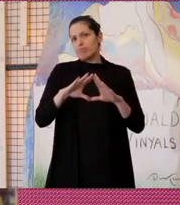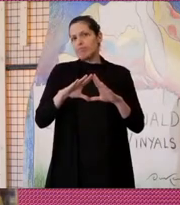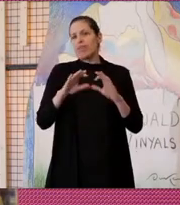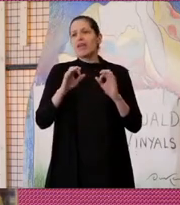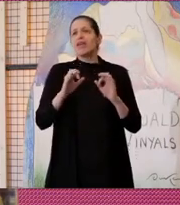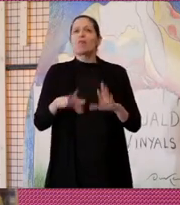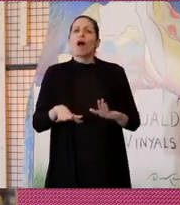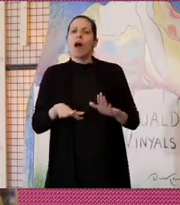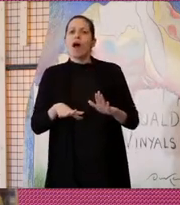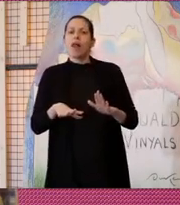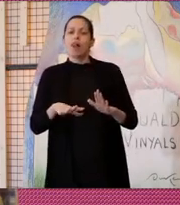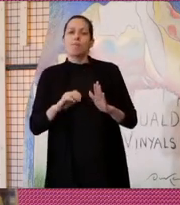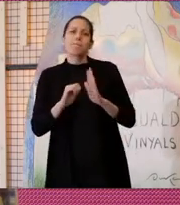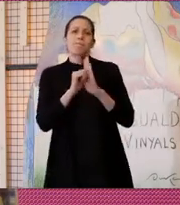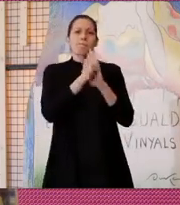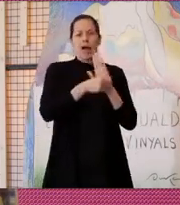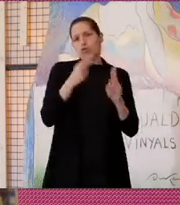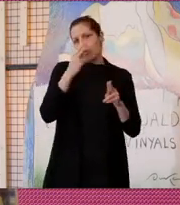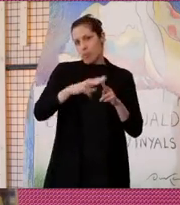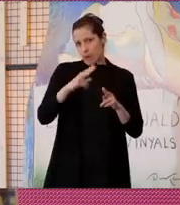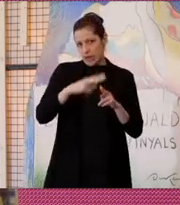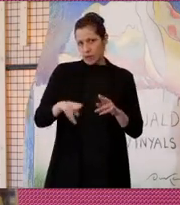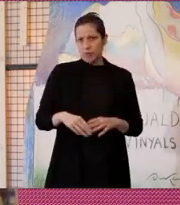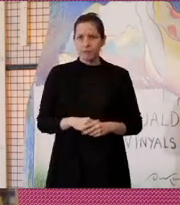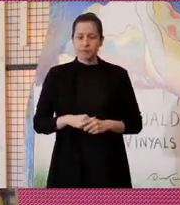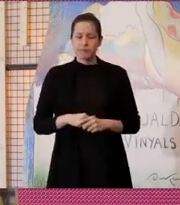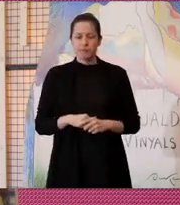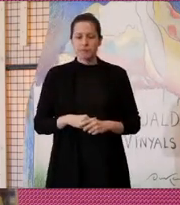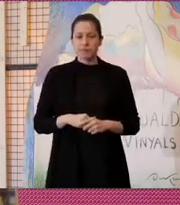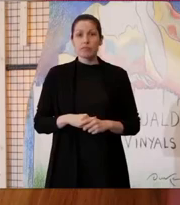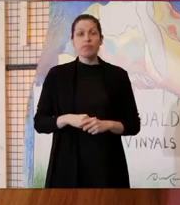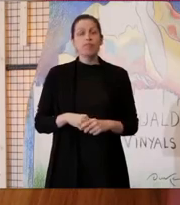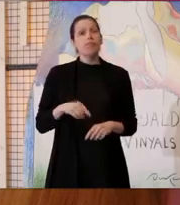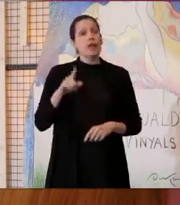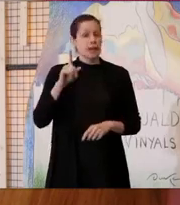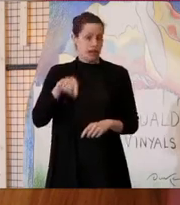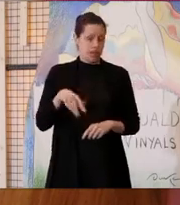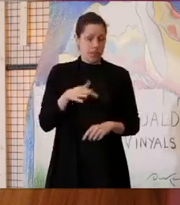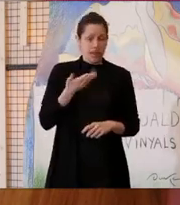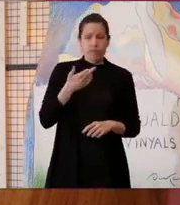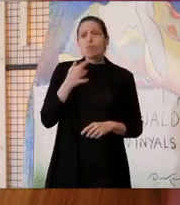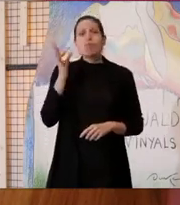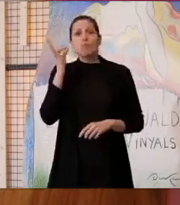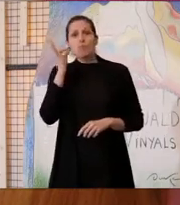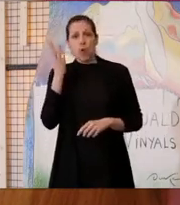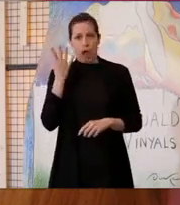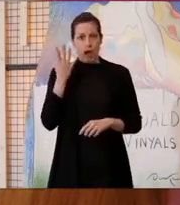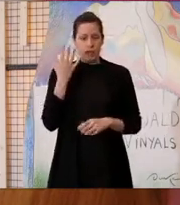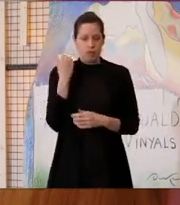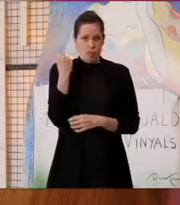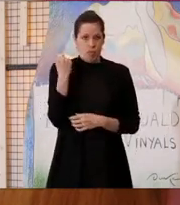falta ese respeto y esa autoridad Y todavía hay de alguna manera por parte de las mujeres que ejercen el